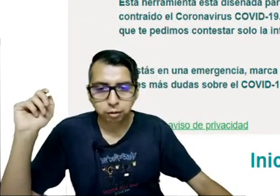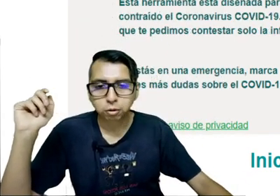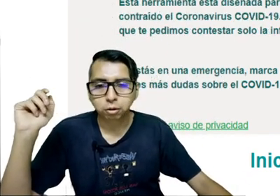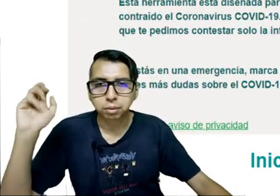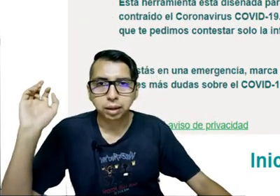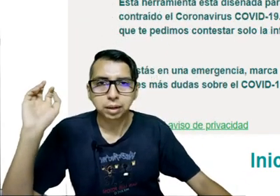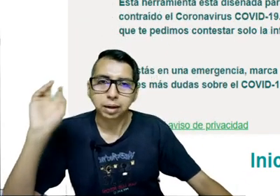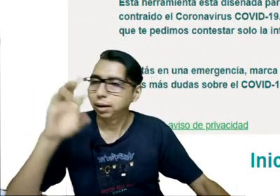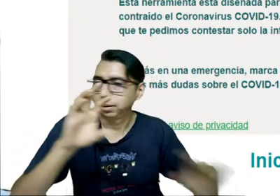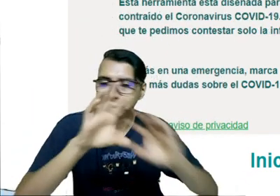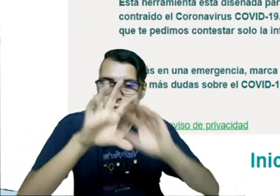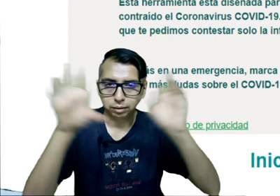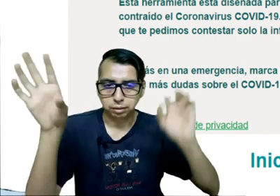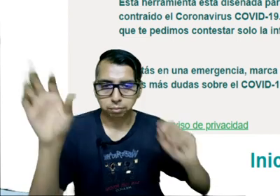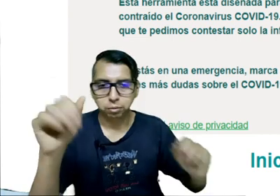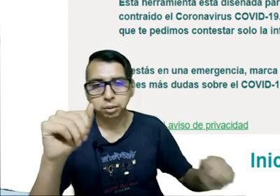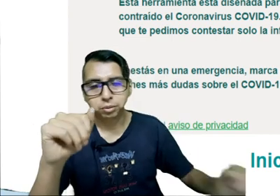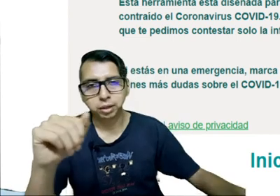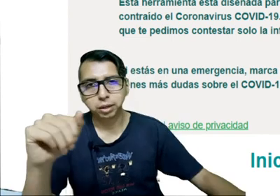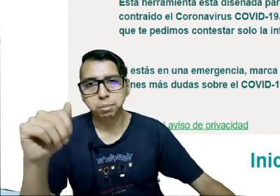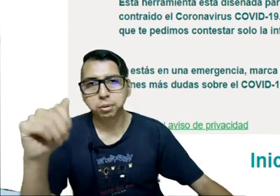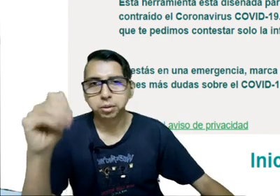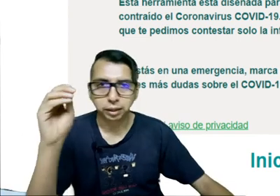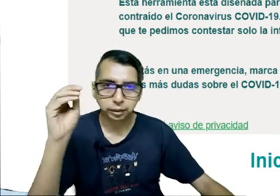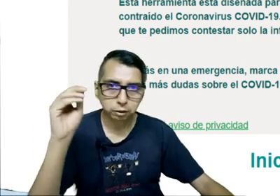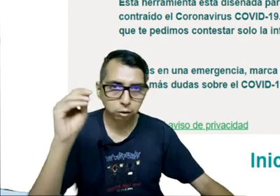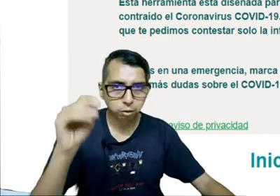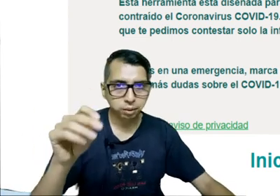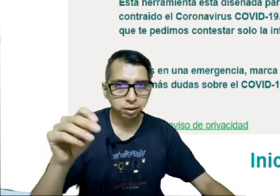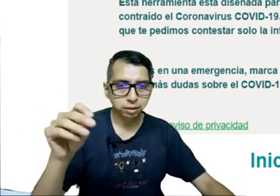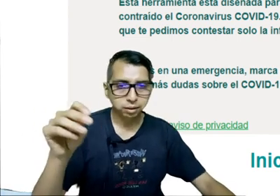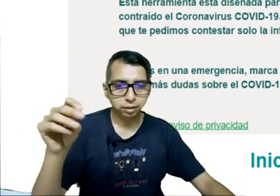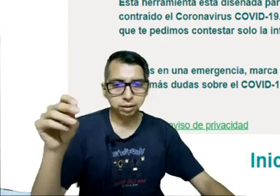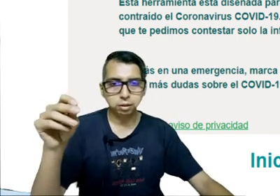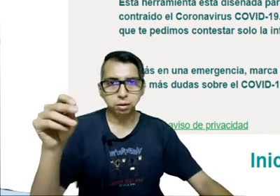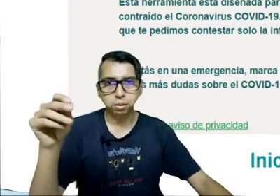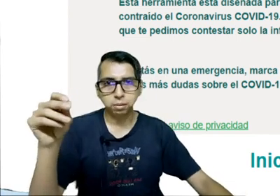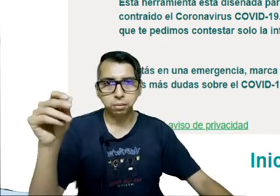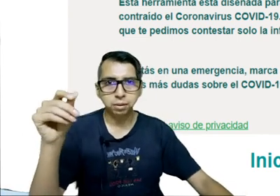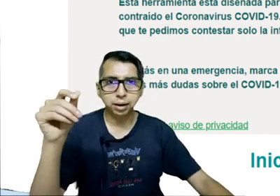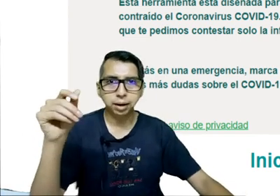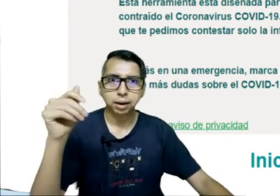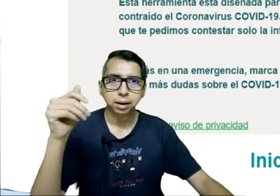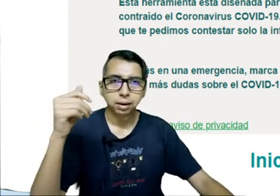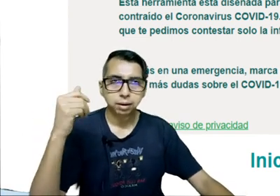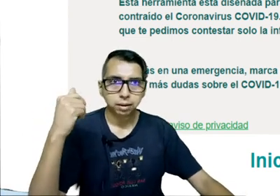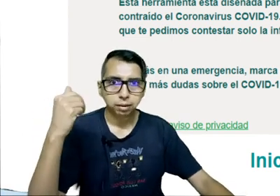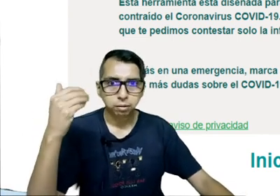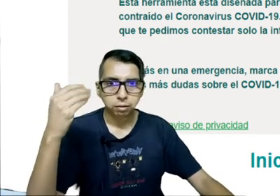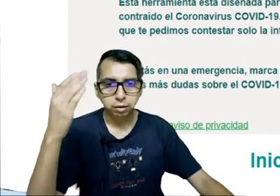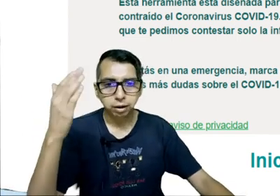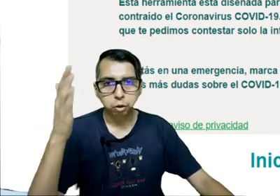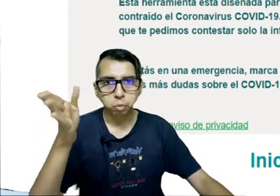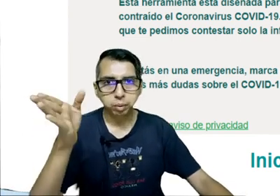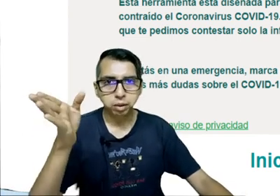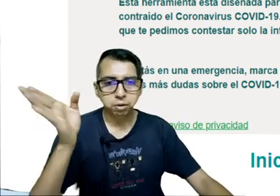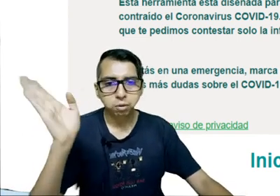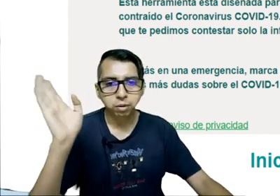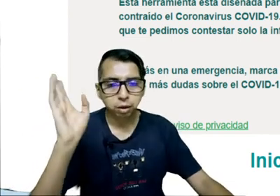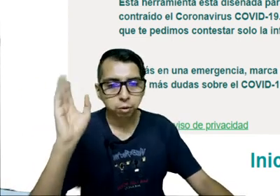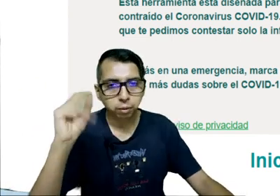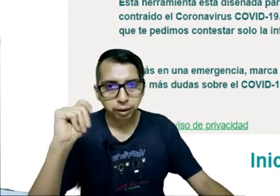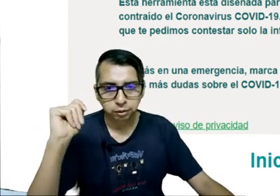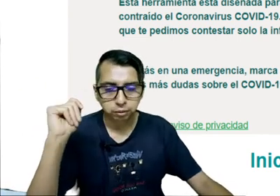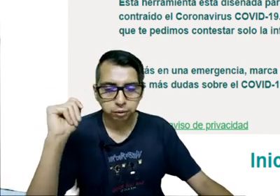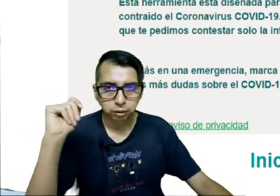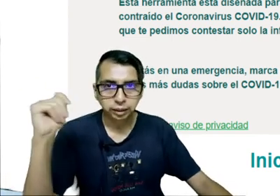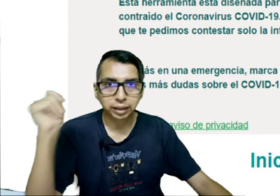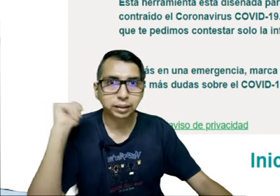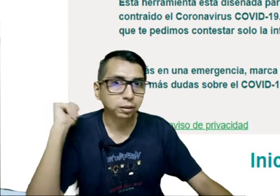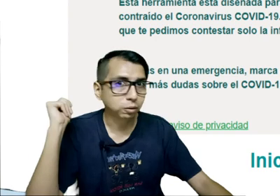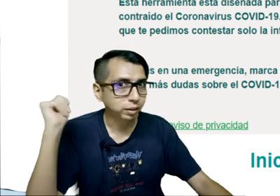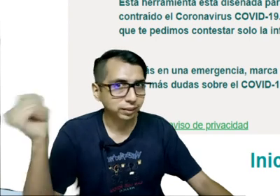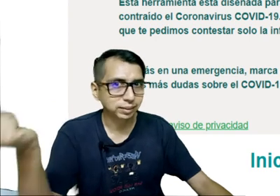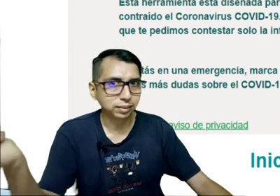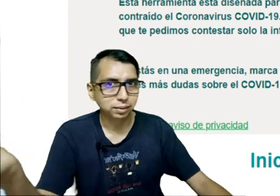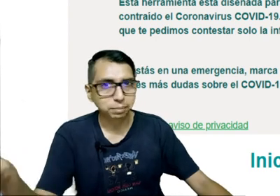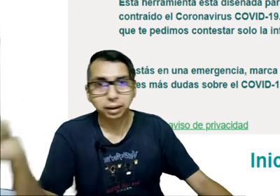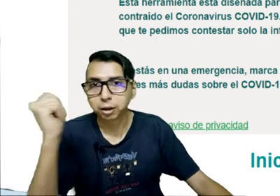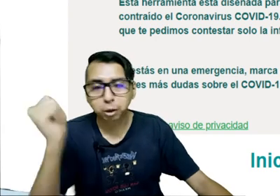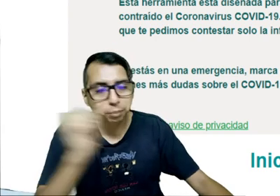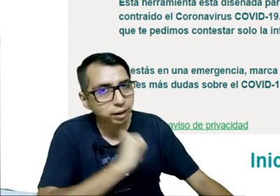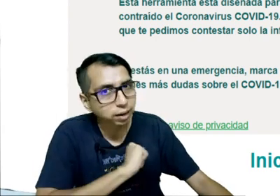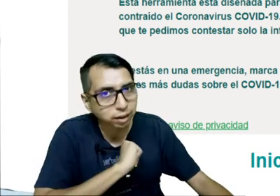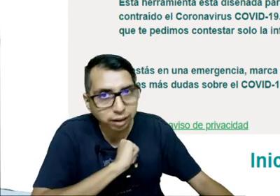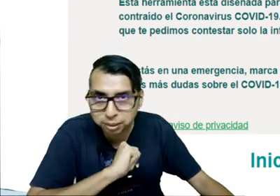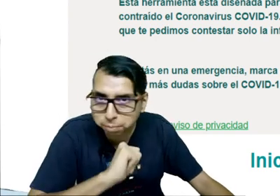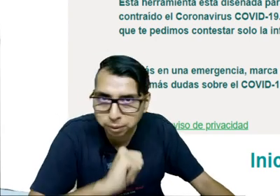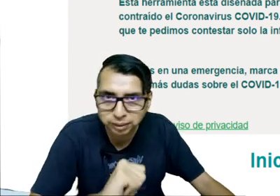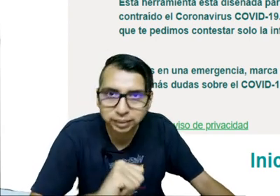tengo que olvidar ponemos el ejemplo de que tengo kobe y tengo un grado medio o un grado alto que tengo que hacer